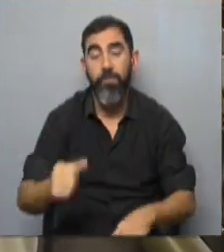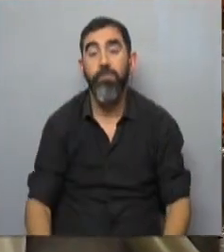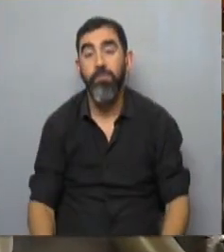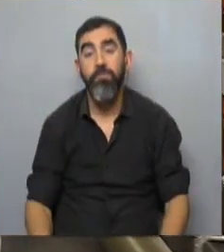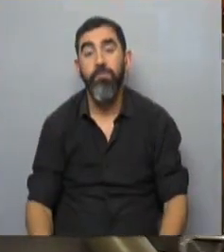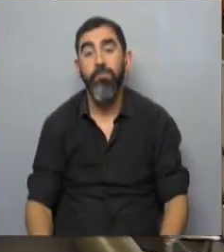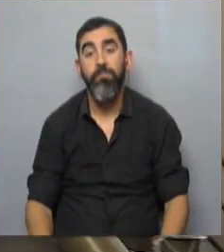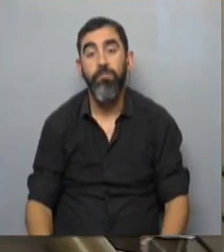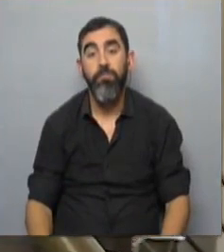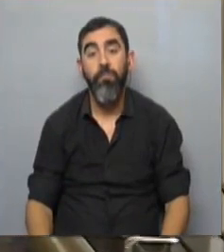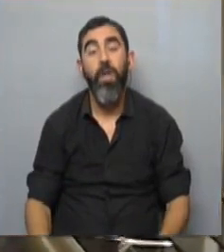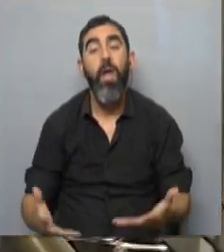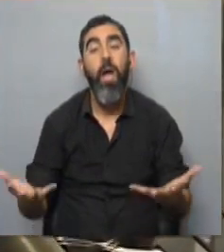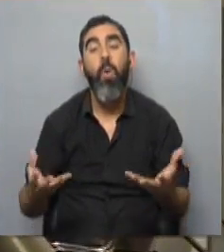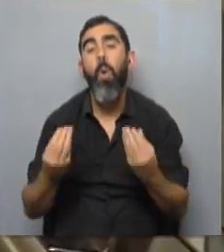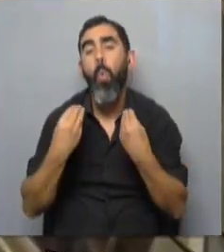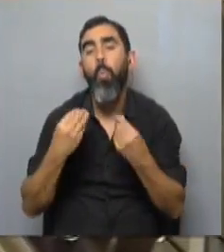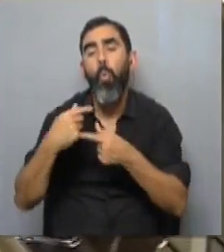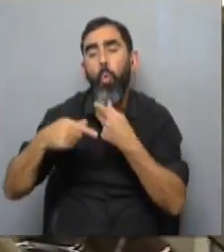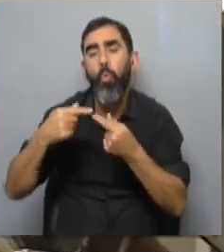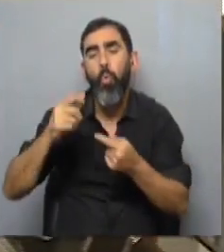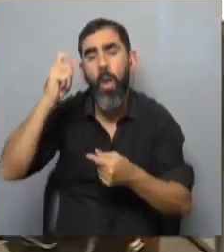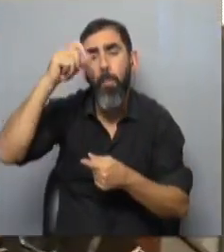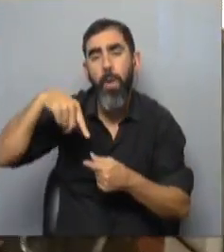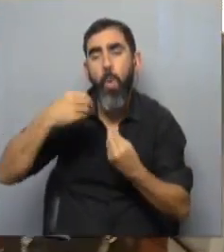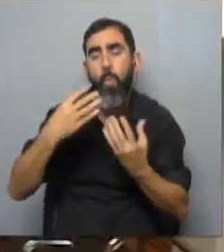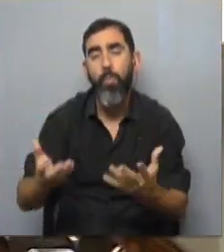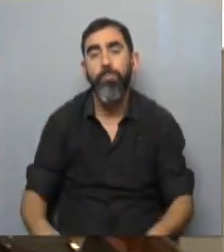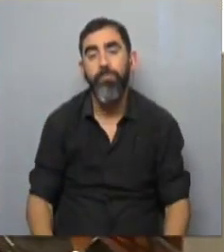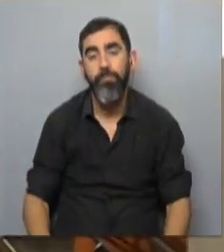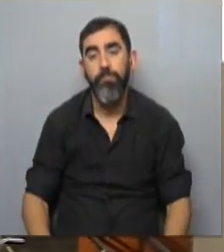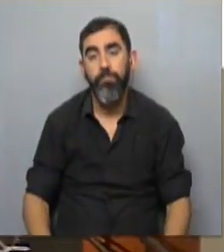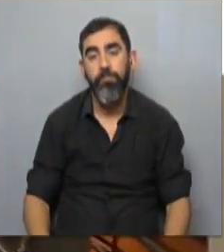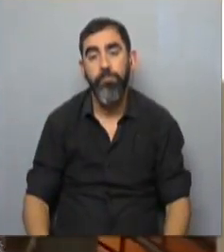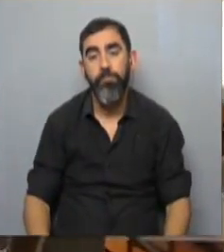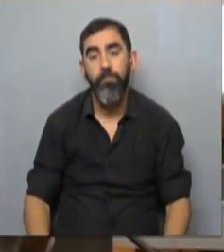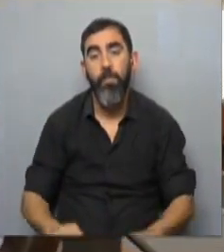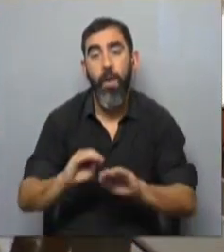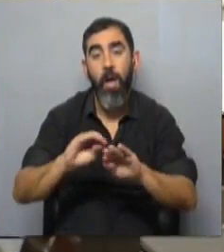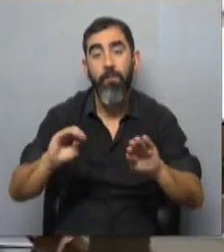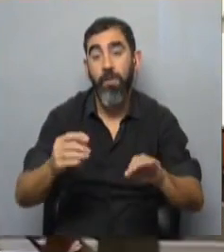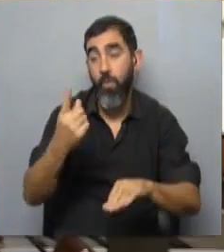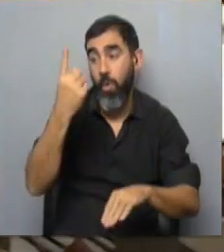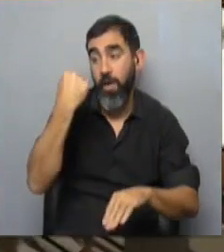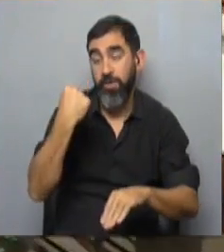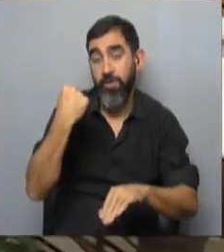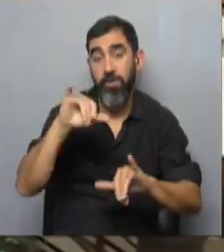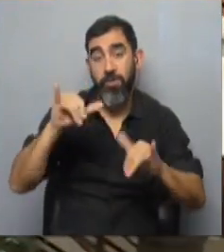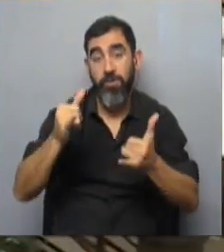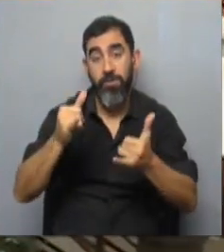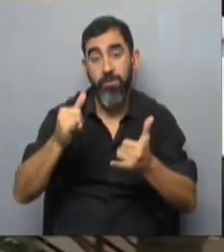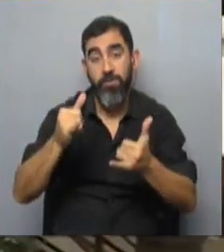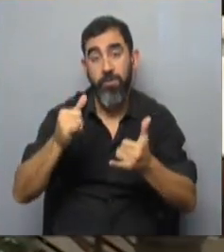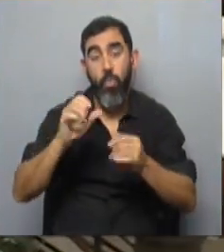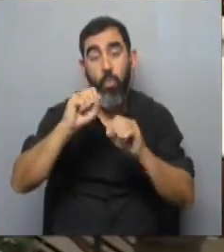los pasos que tendrá ahora este nuevo plan, este nuevo proyecto? Bueno, anunciarles que en el día de ayer ingresó al Pleno